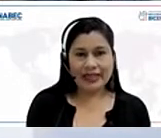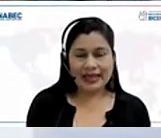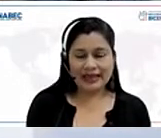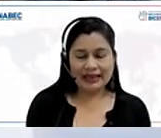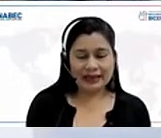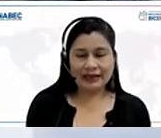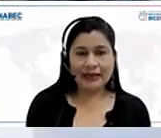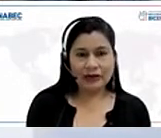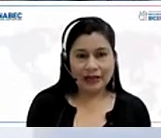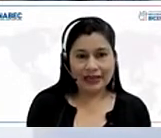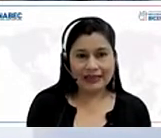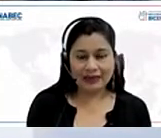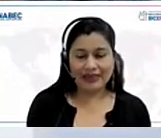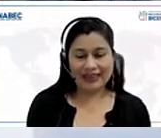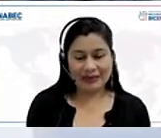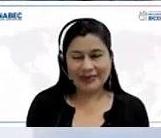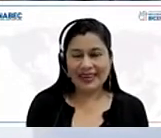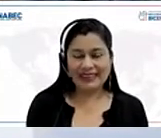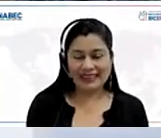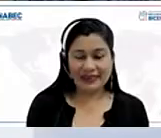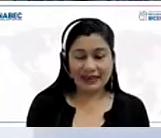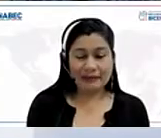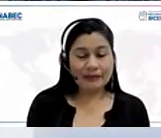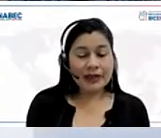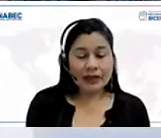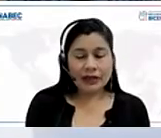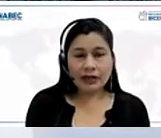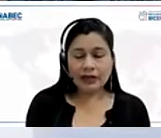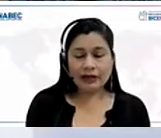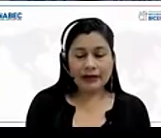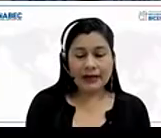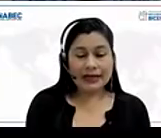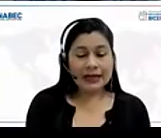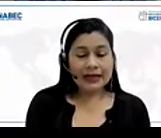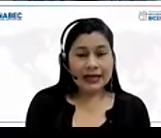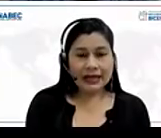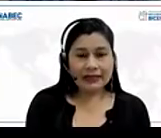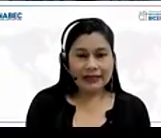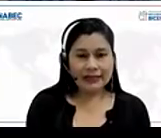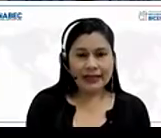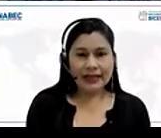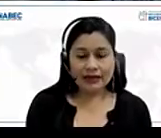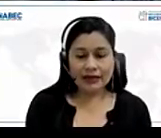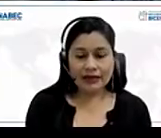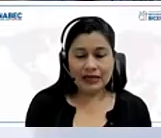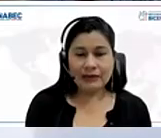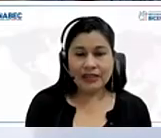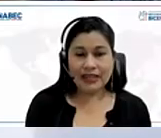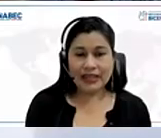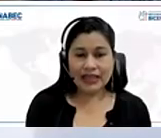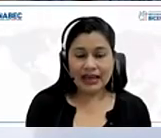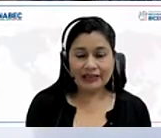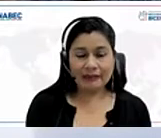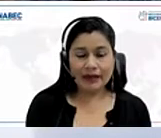nota de los canales de contacto. Gracias, Rafael. Rafael, ¿existe límite